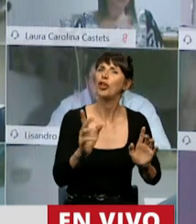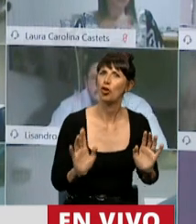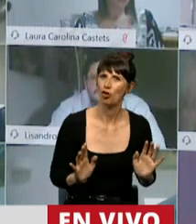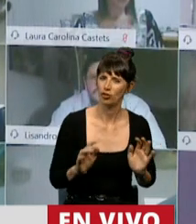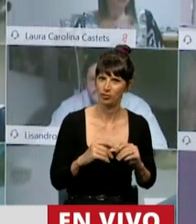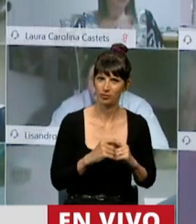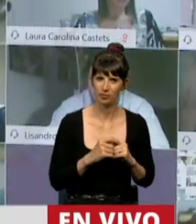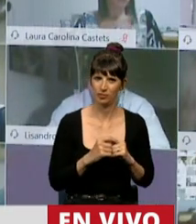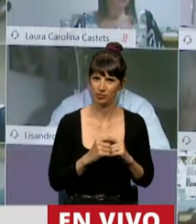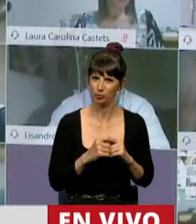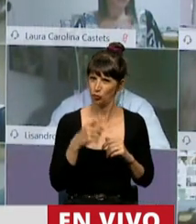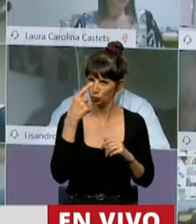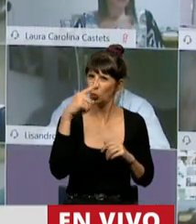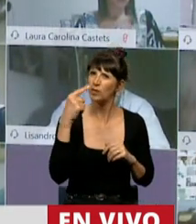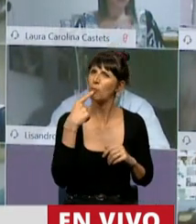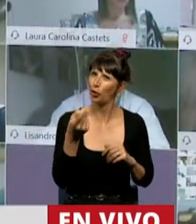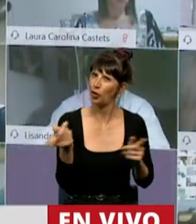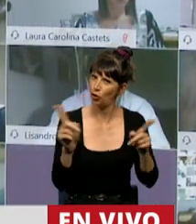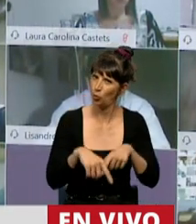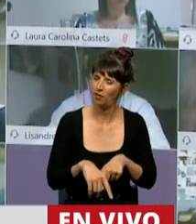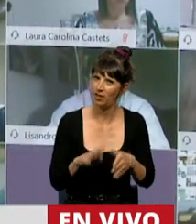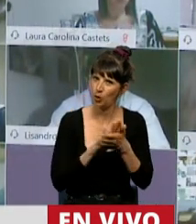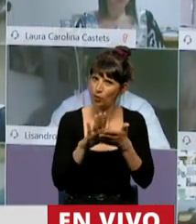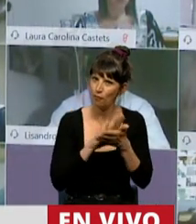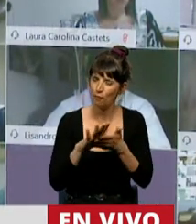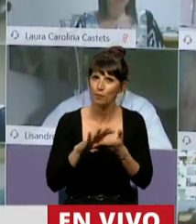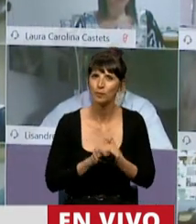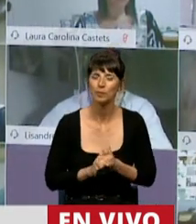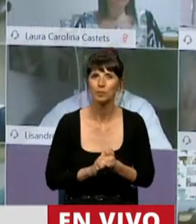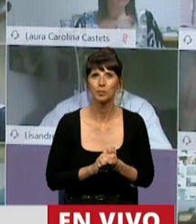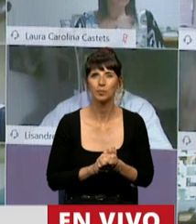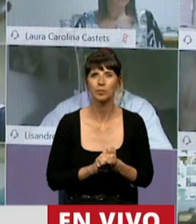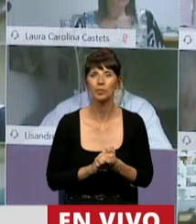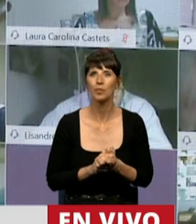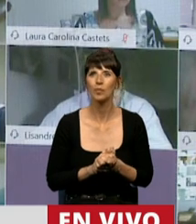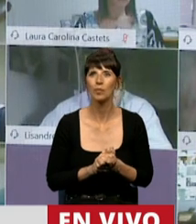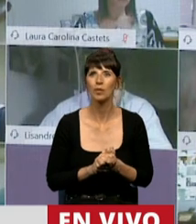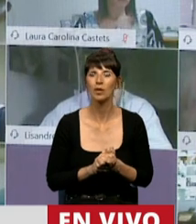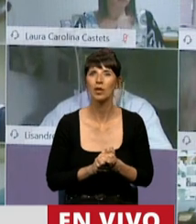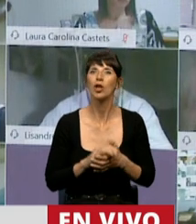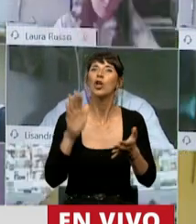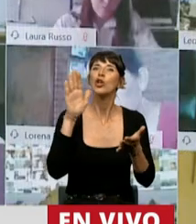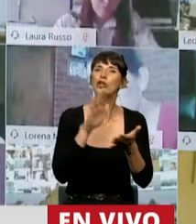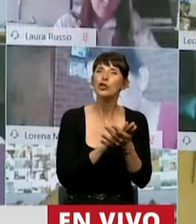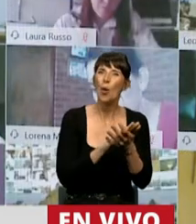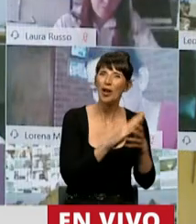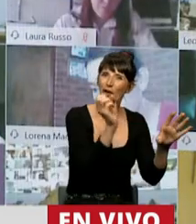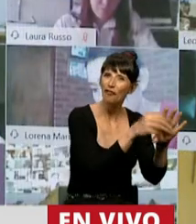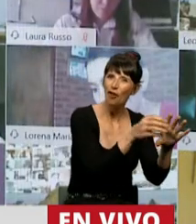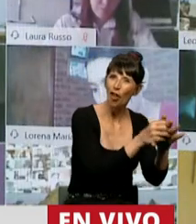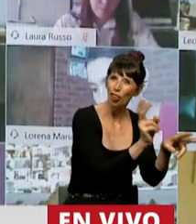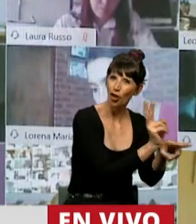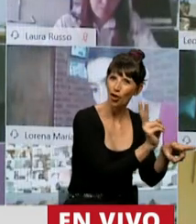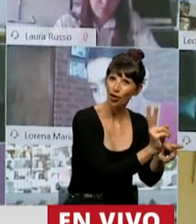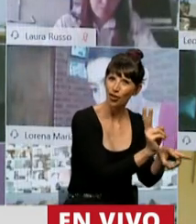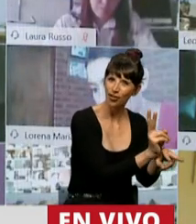última idea que había expresado diputado en relación có evolucionó el fondo